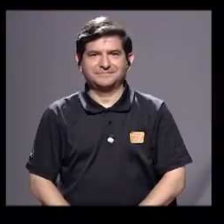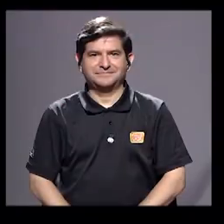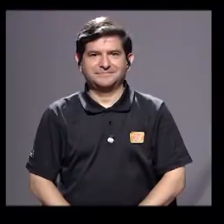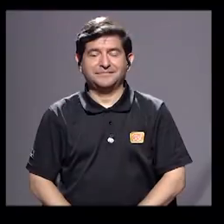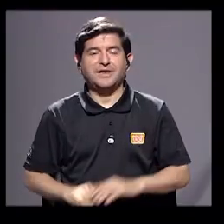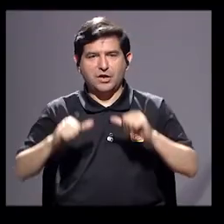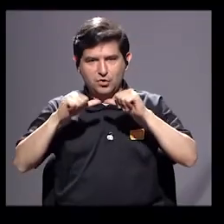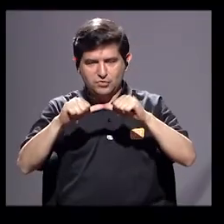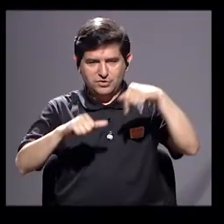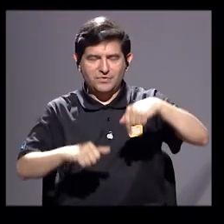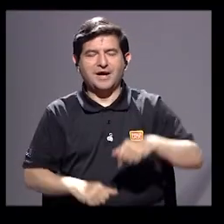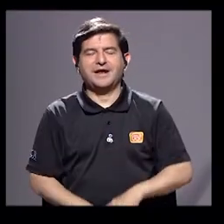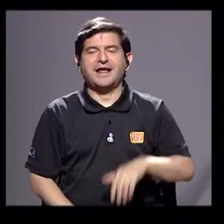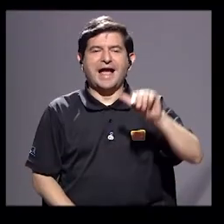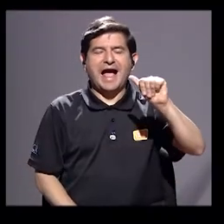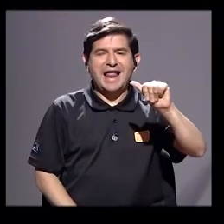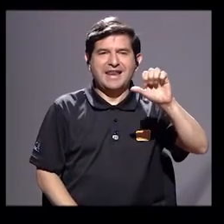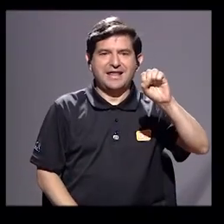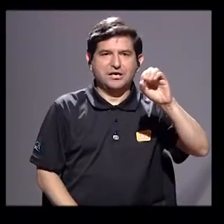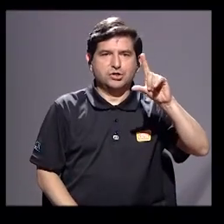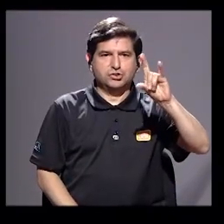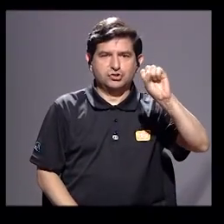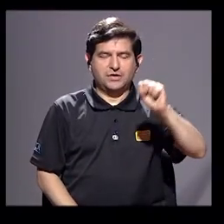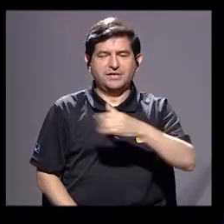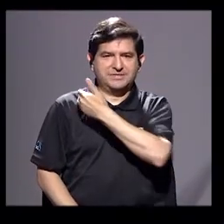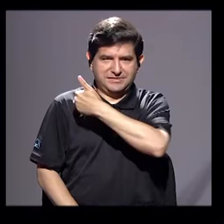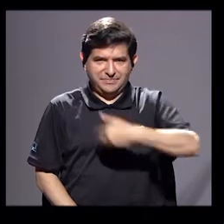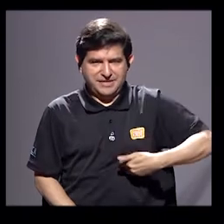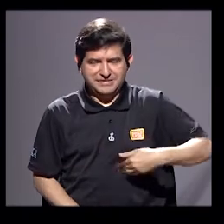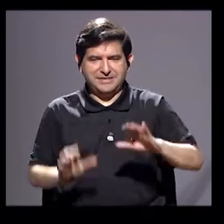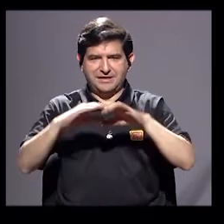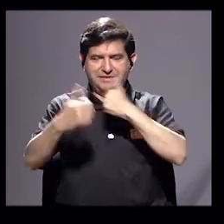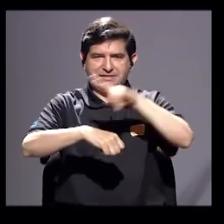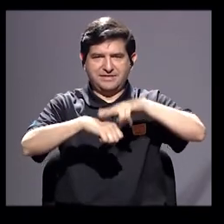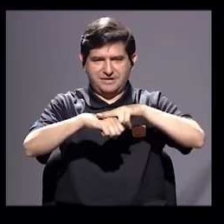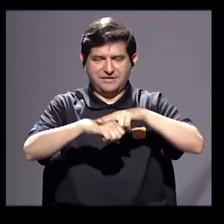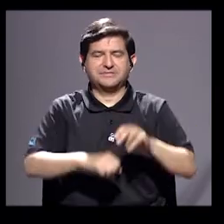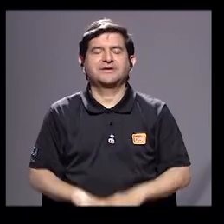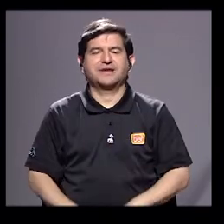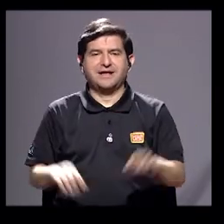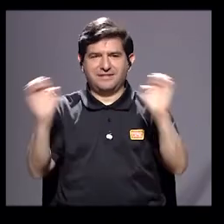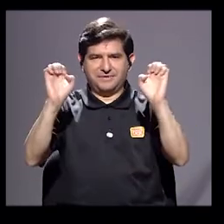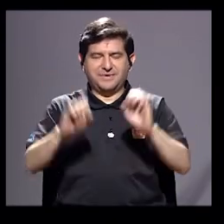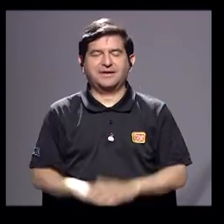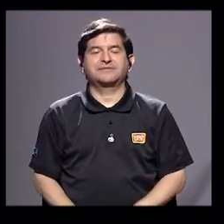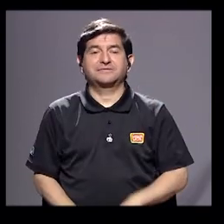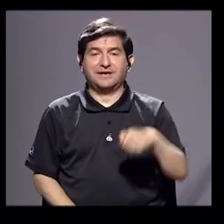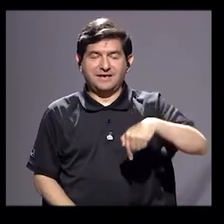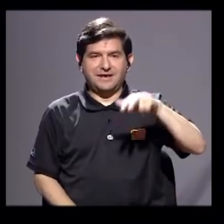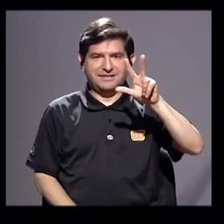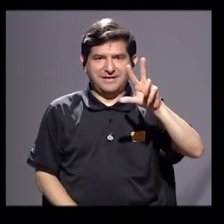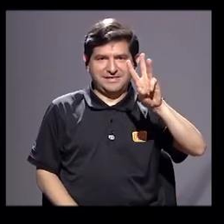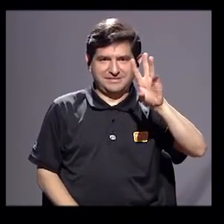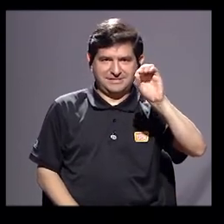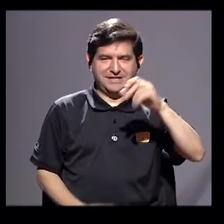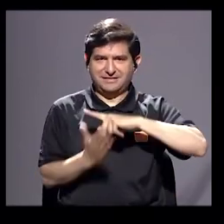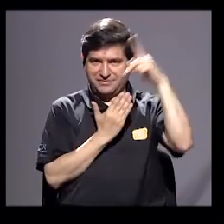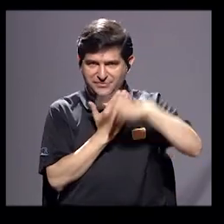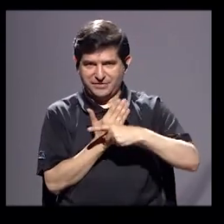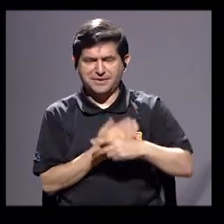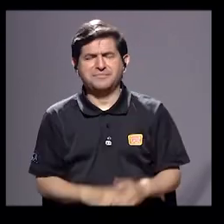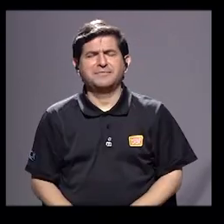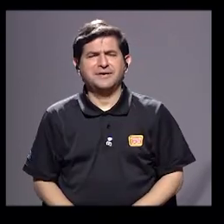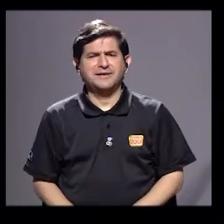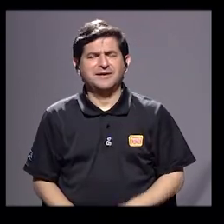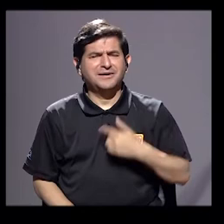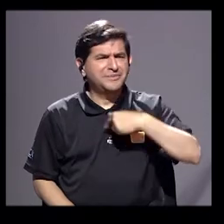regresamos estamos con don alex solís presidente de la comisión nacional de emergencias y estamos en 360 alexander uno dice como hace la